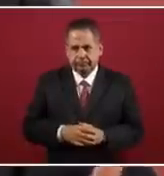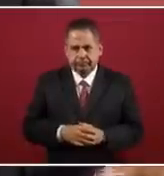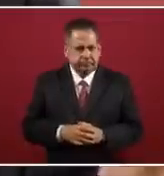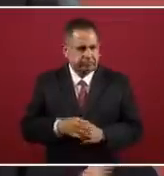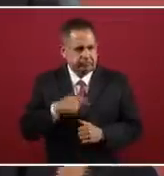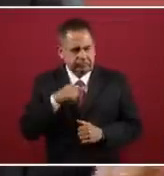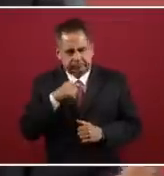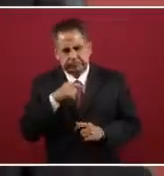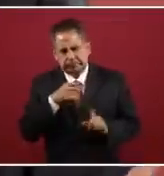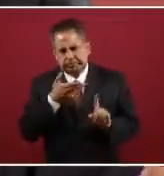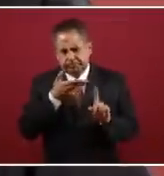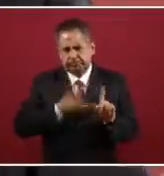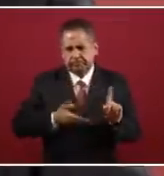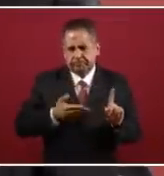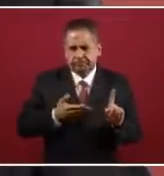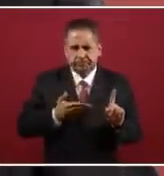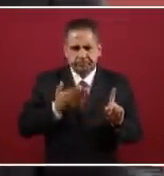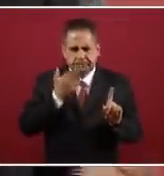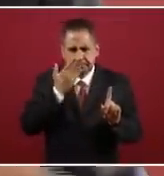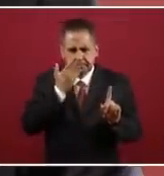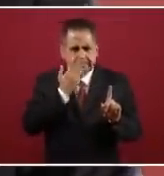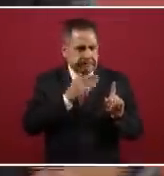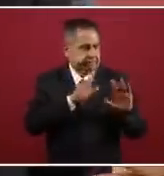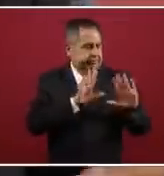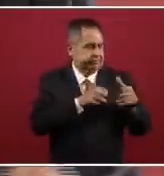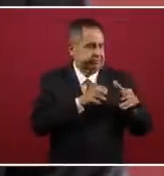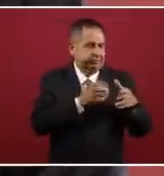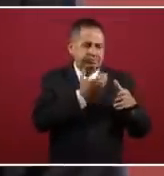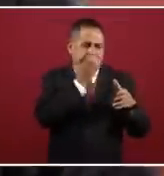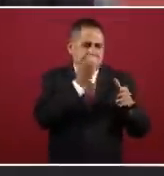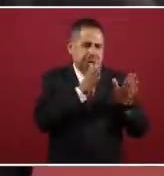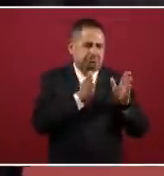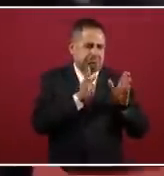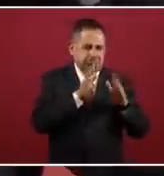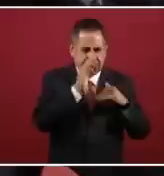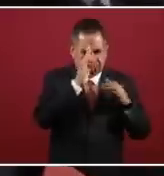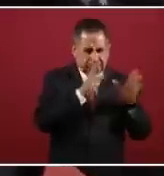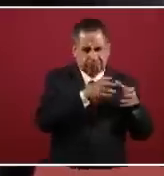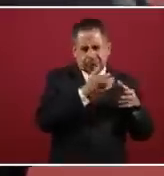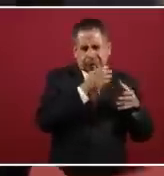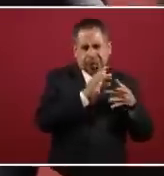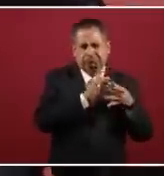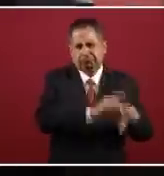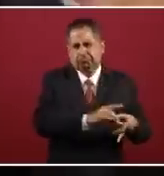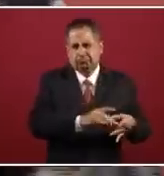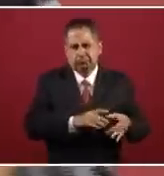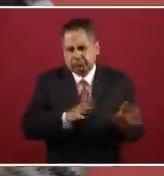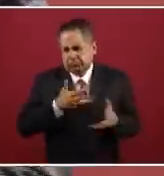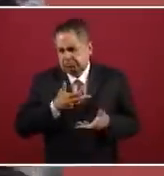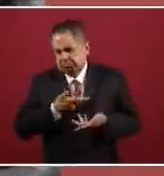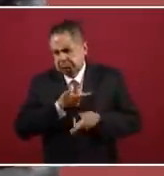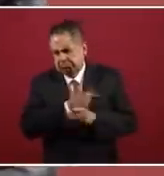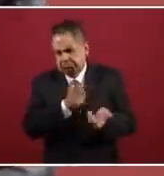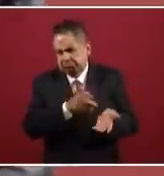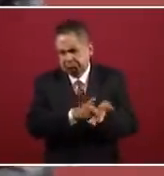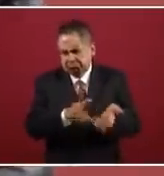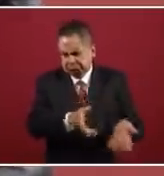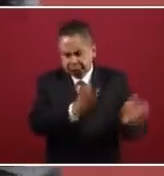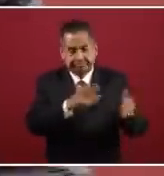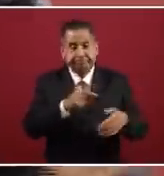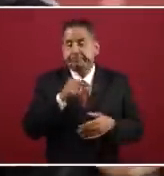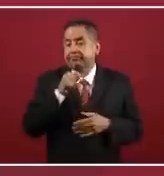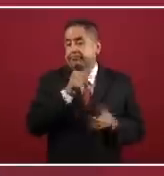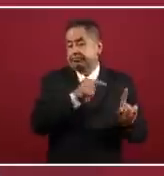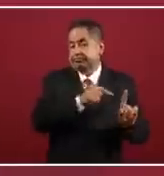simpatizante del conservadurismo, seguramente, además tiene todo su derecho